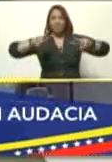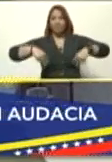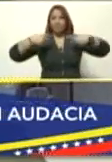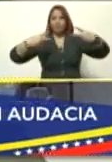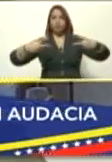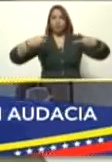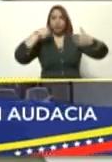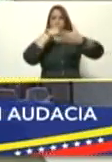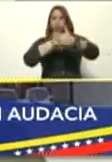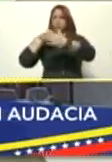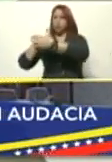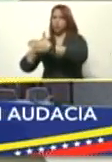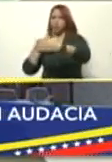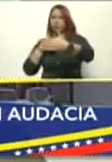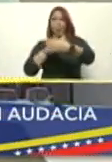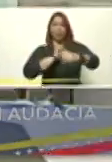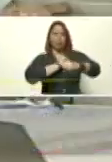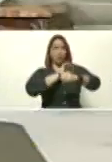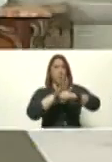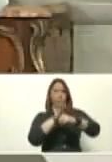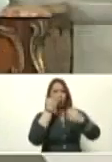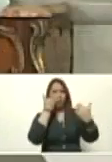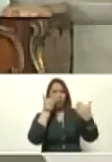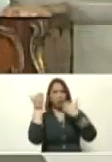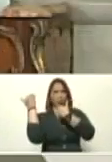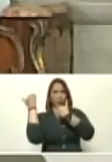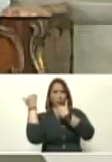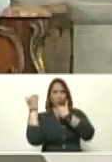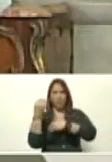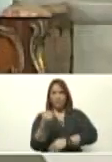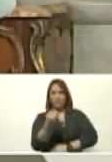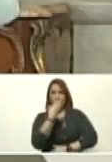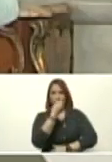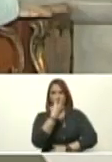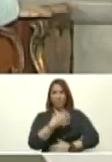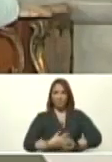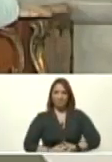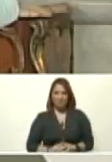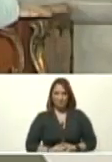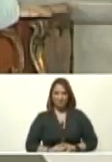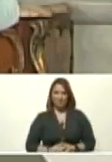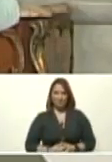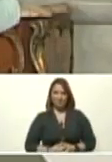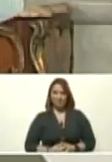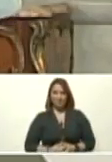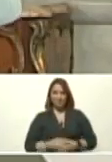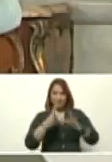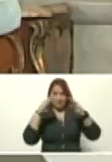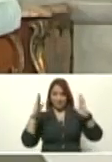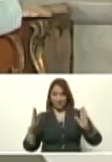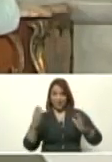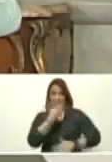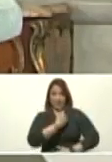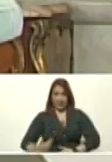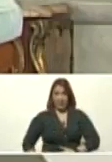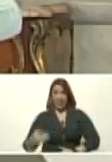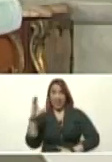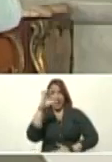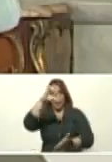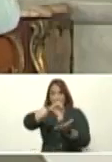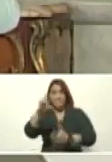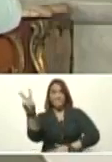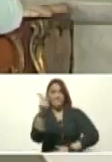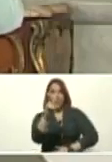de la lucha contra el COVID-19, desde Miraflores, Palacio Presidencial, desde Caracas,